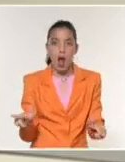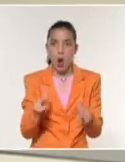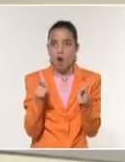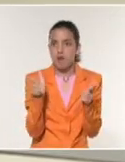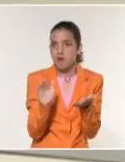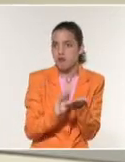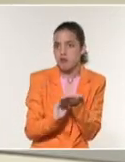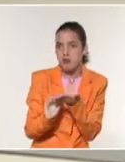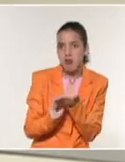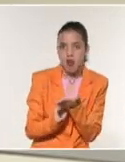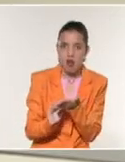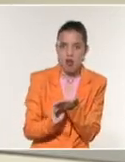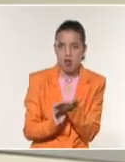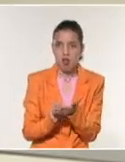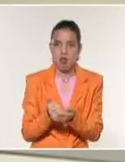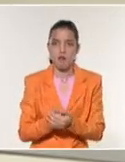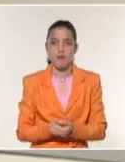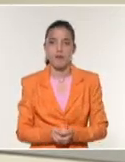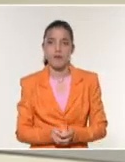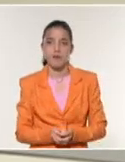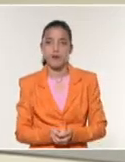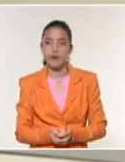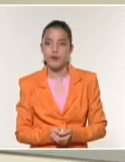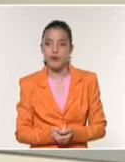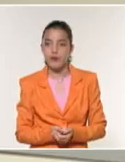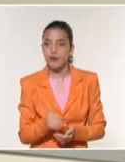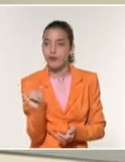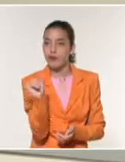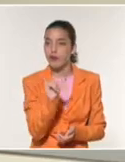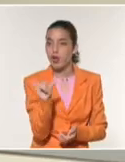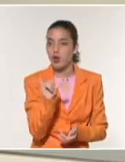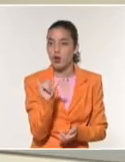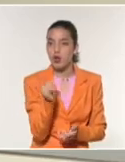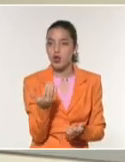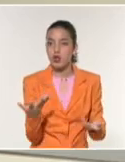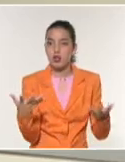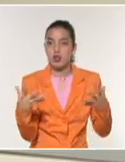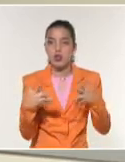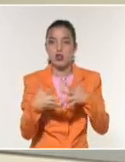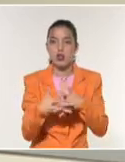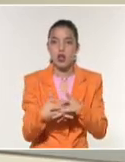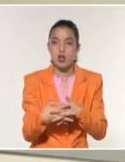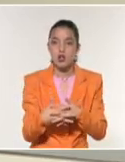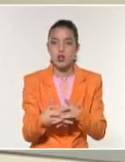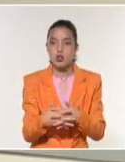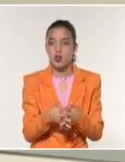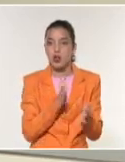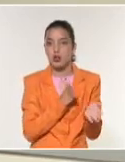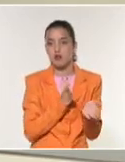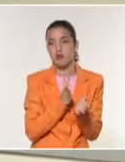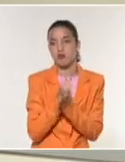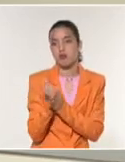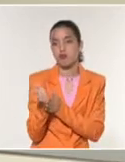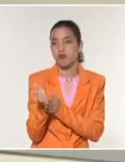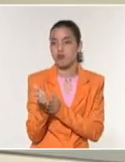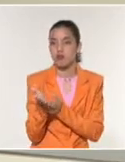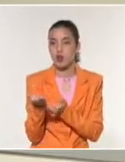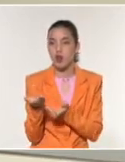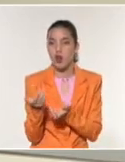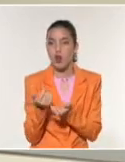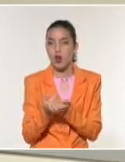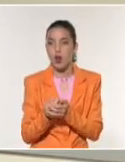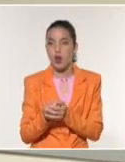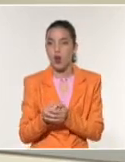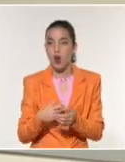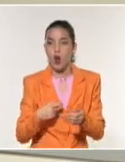público que han tenido relaciones constantes con el encargado de negocios de la